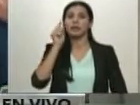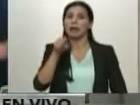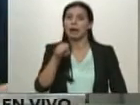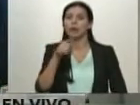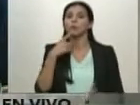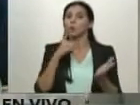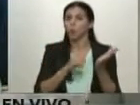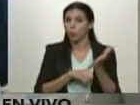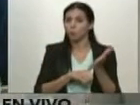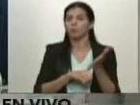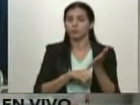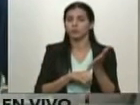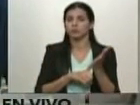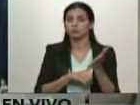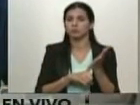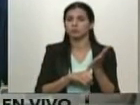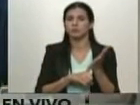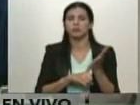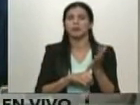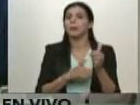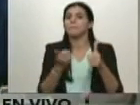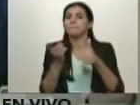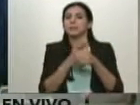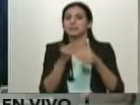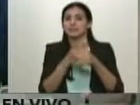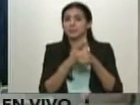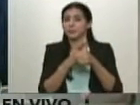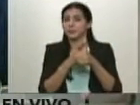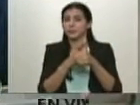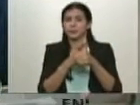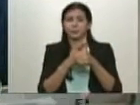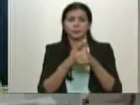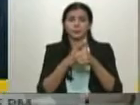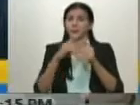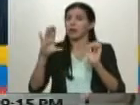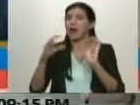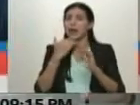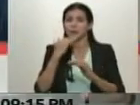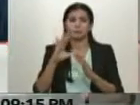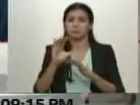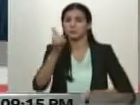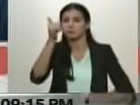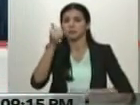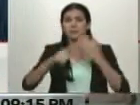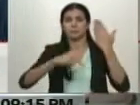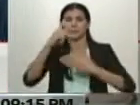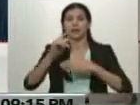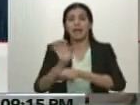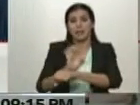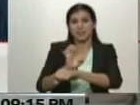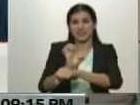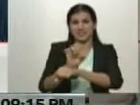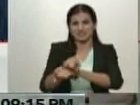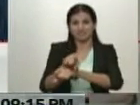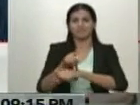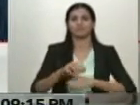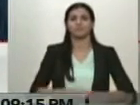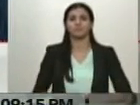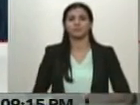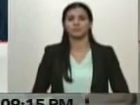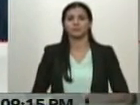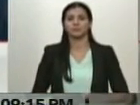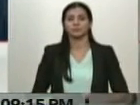todo lo que son los principios rectores de este plan de emergencia y